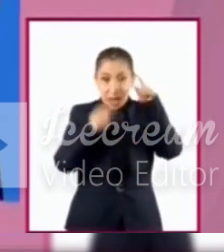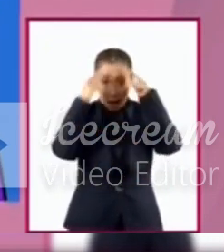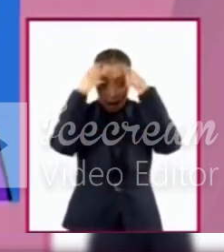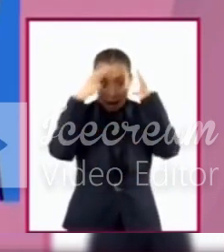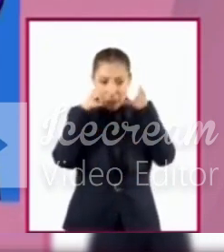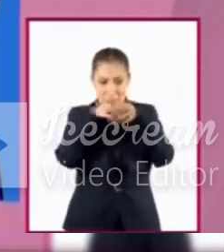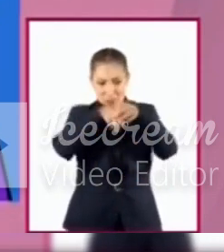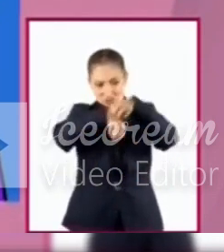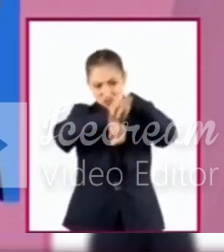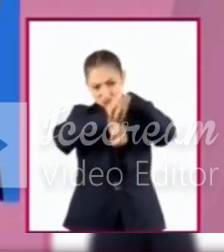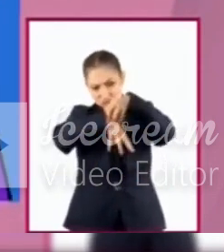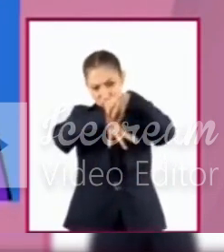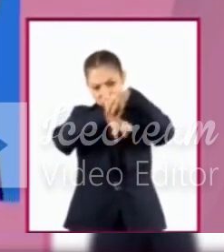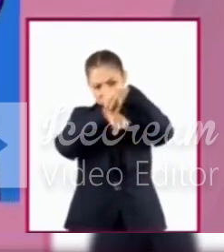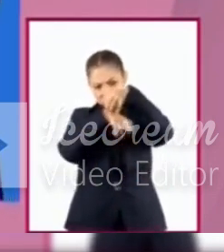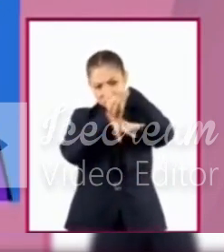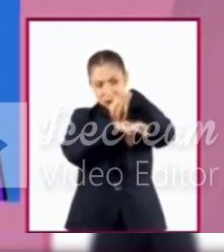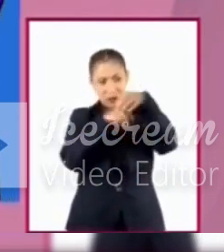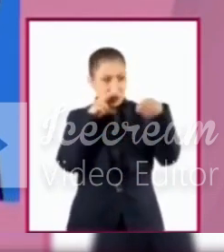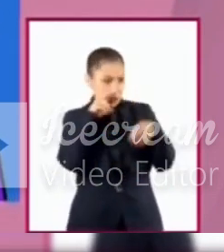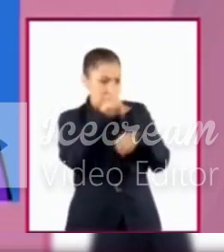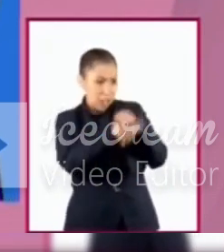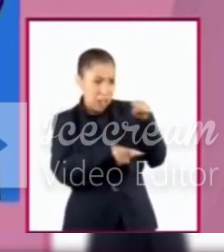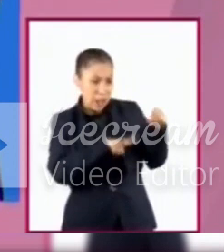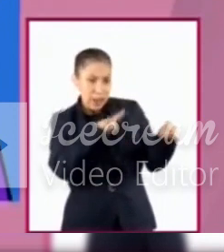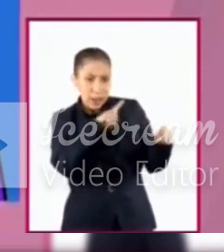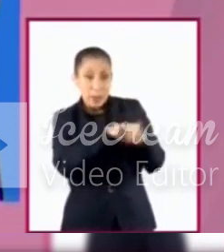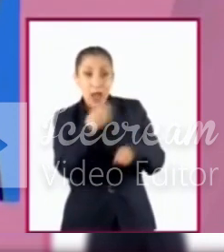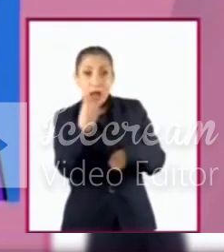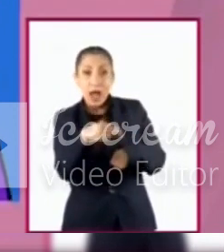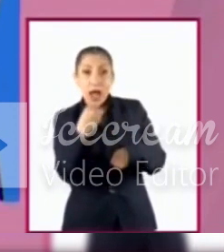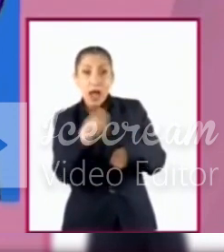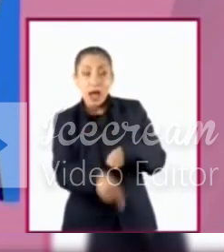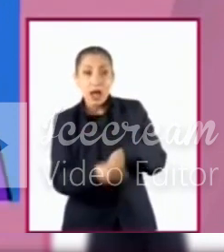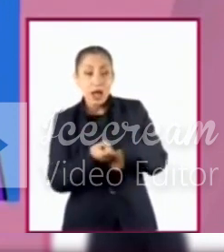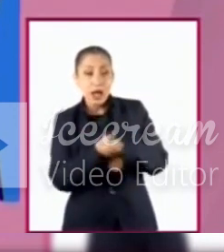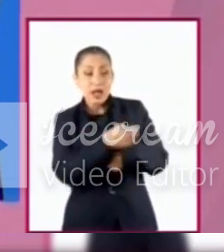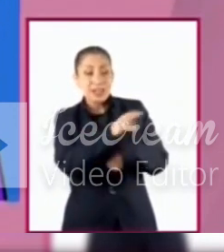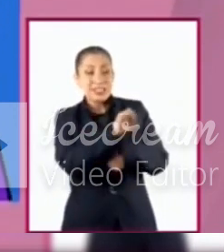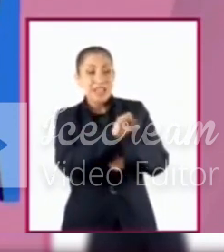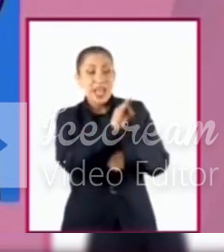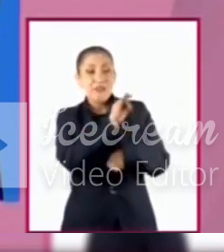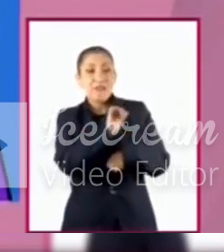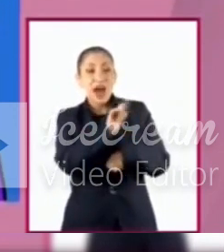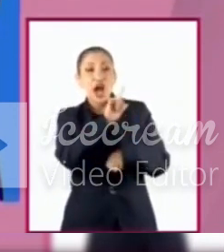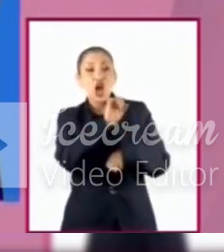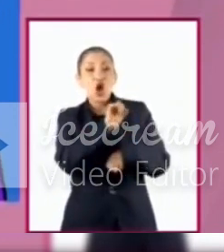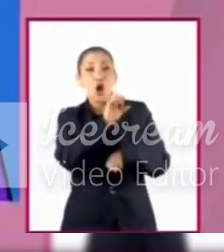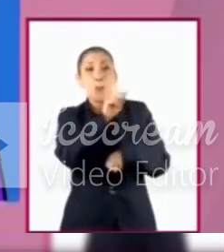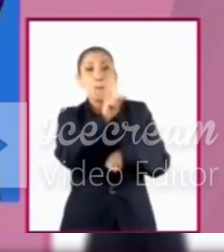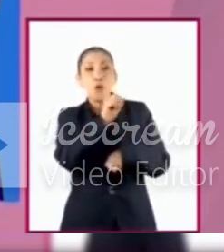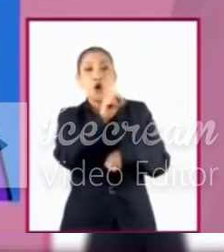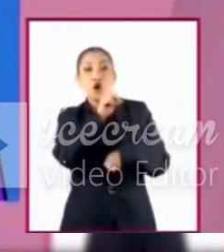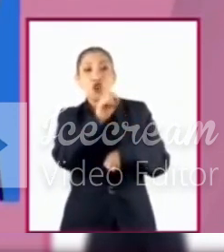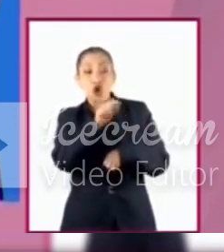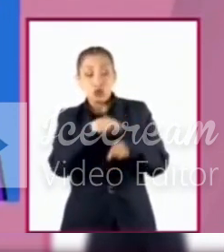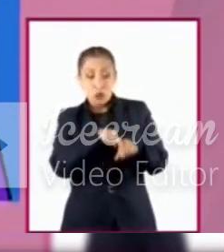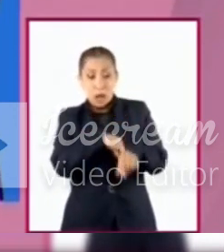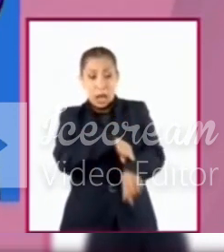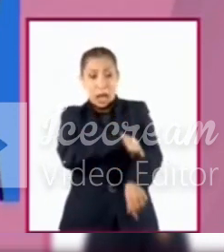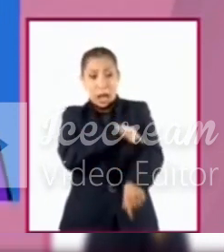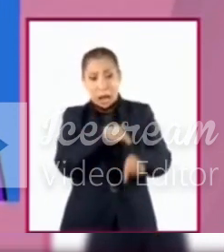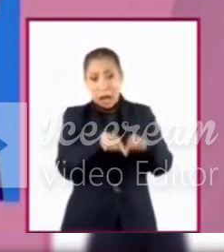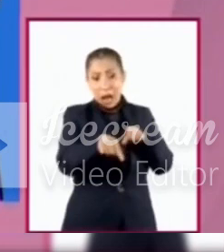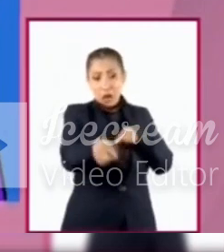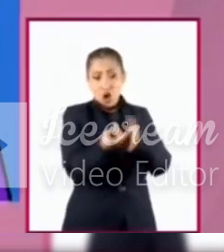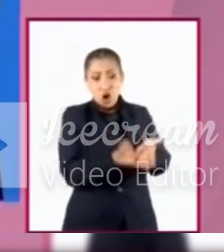cabeza, lo que les ha valido a estos animales el nombre de cefalópodos, tenían una longitud